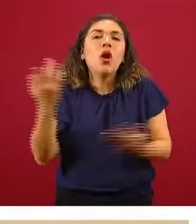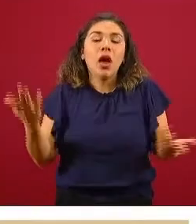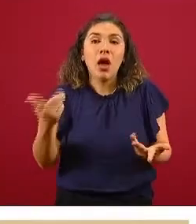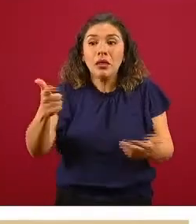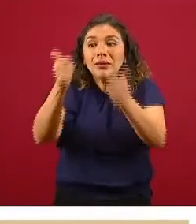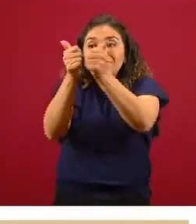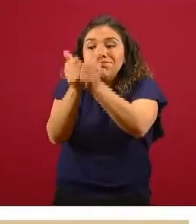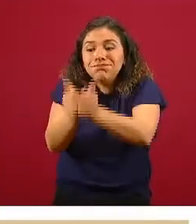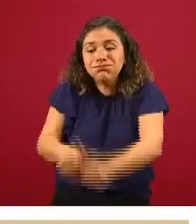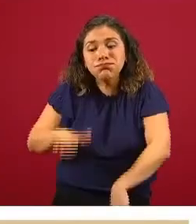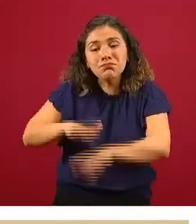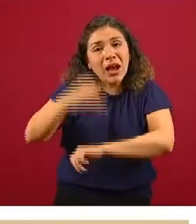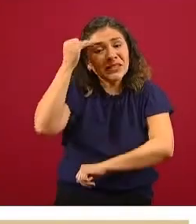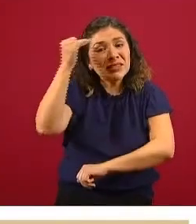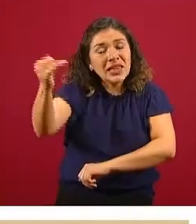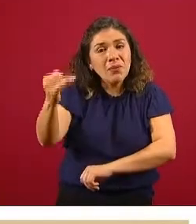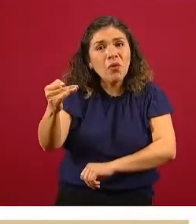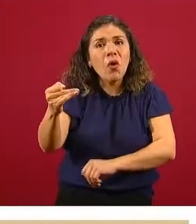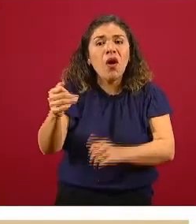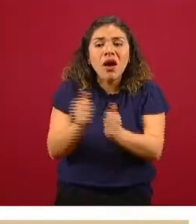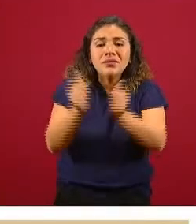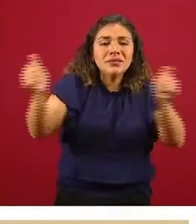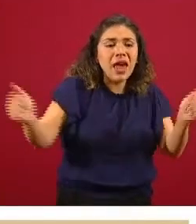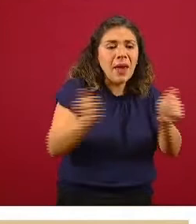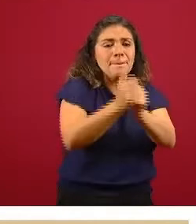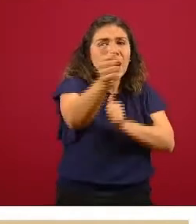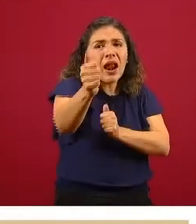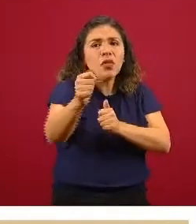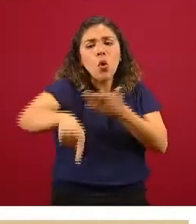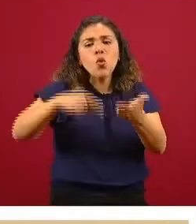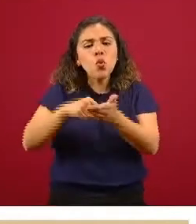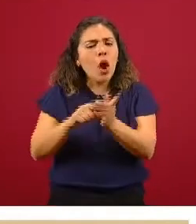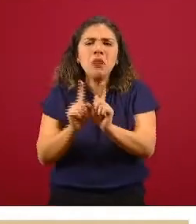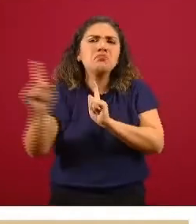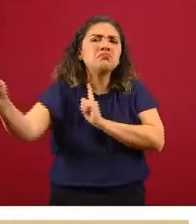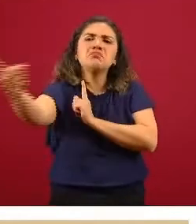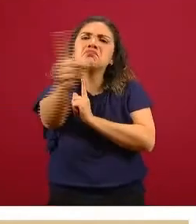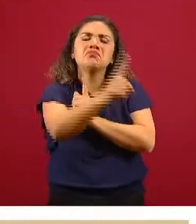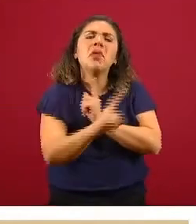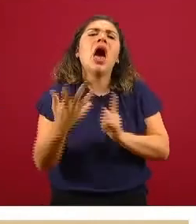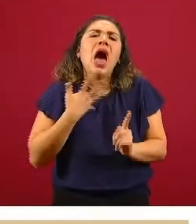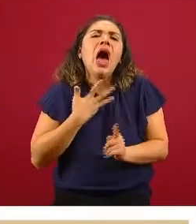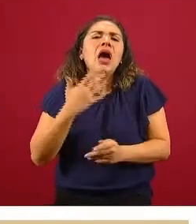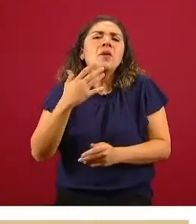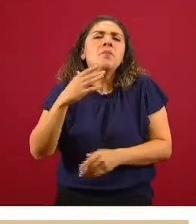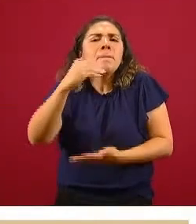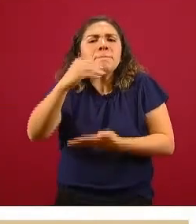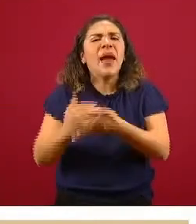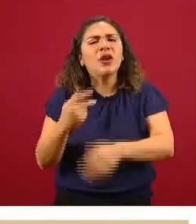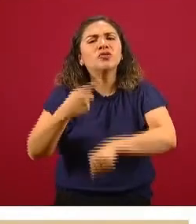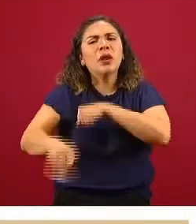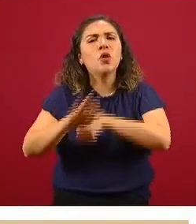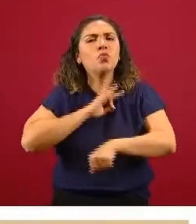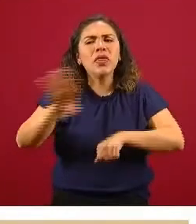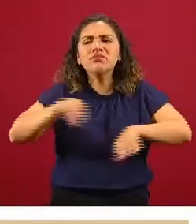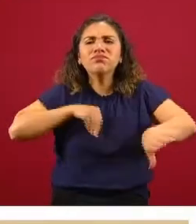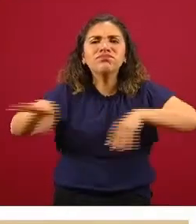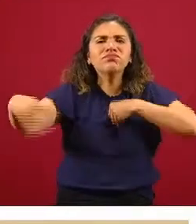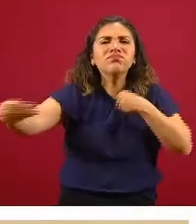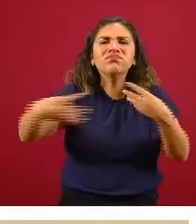al estar más tiempo separados, no estar en el mismo lugar, pues tenemos menor el riesgo de que se